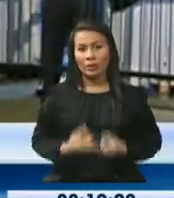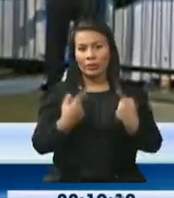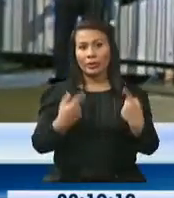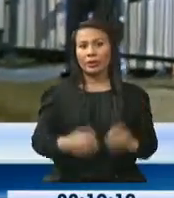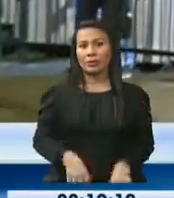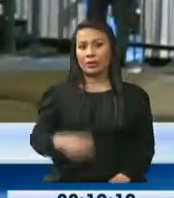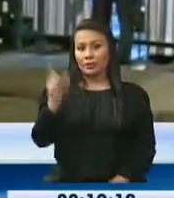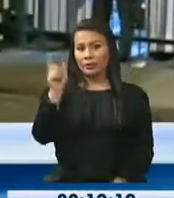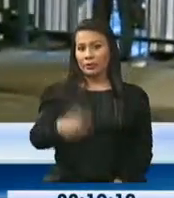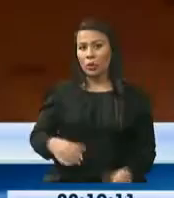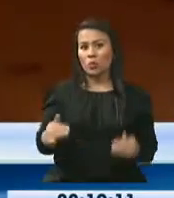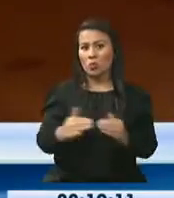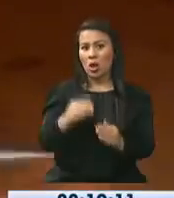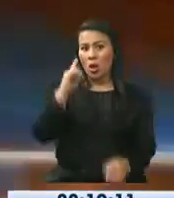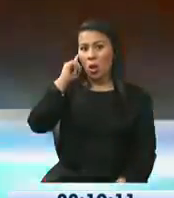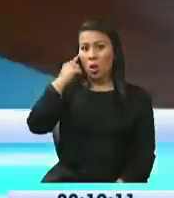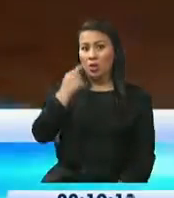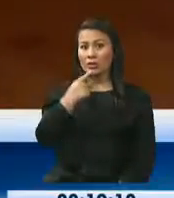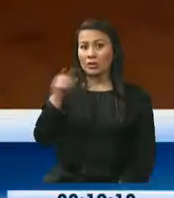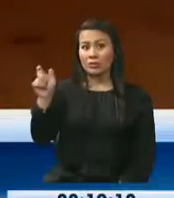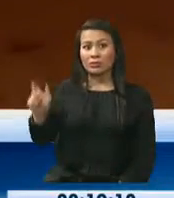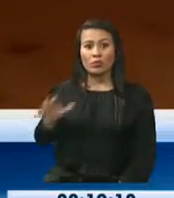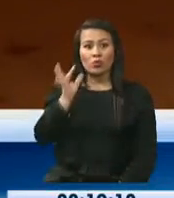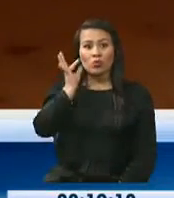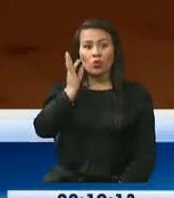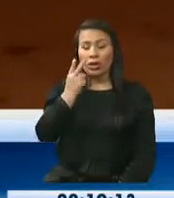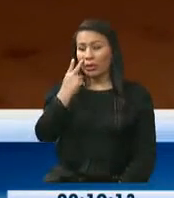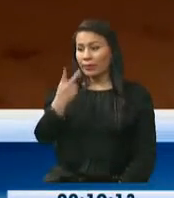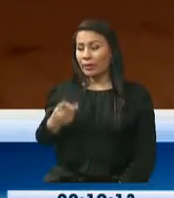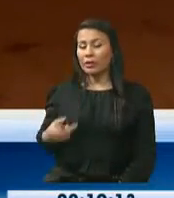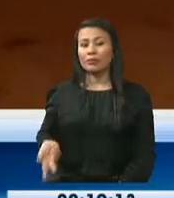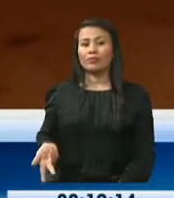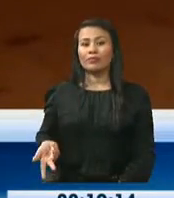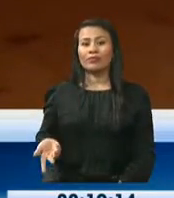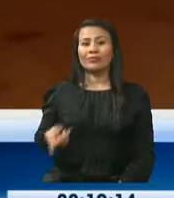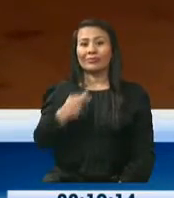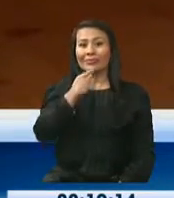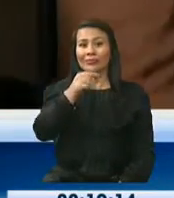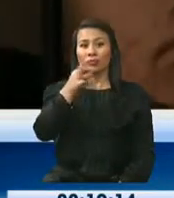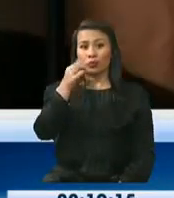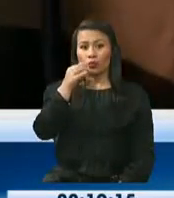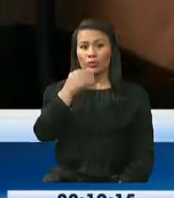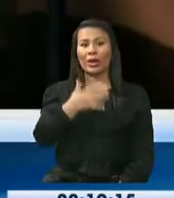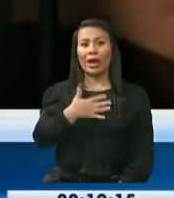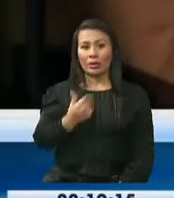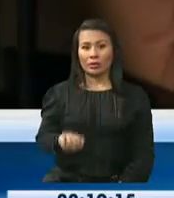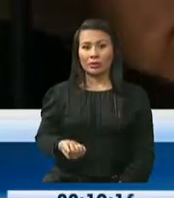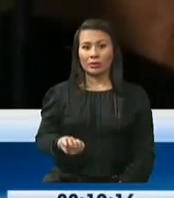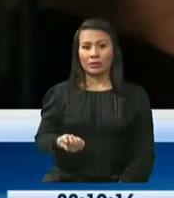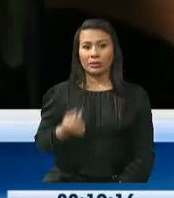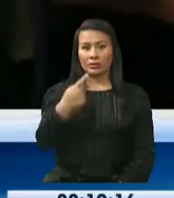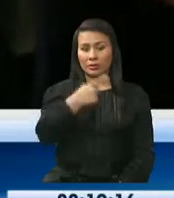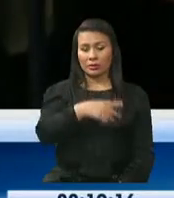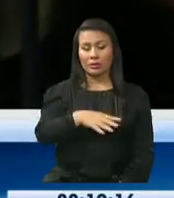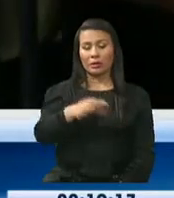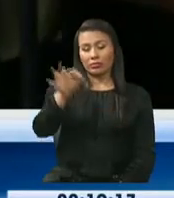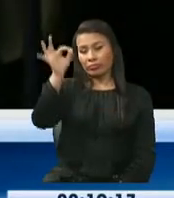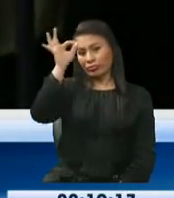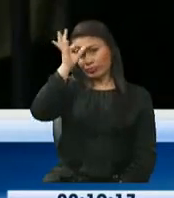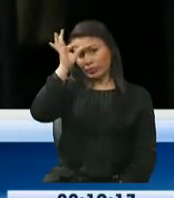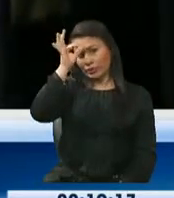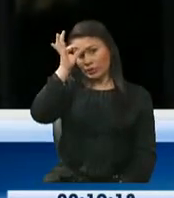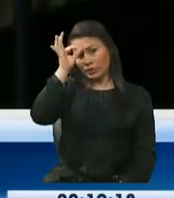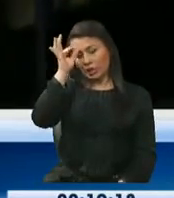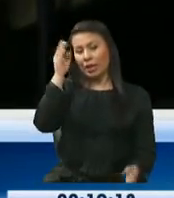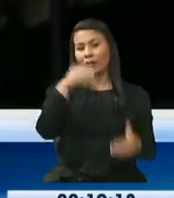loco a los que ya iban corriendo para allá. El miembro de la autoridad de tránsito municipal se recupera al interior de una casa de salud. Se